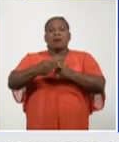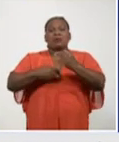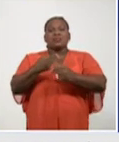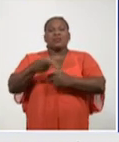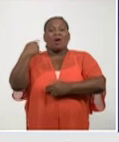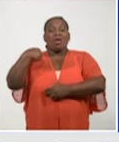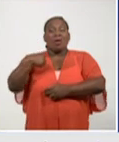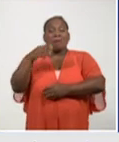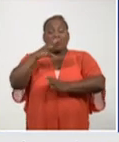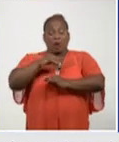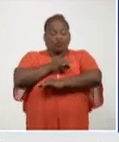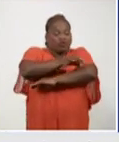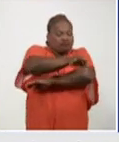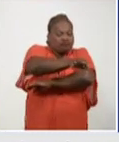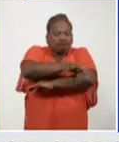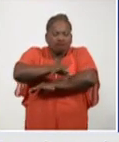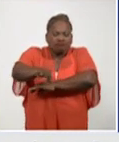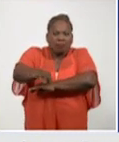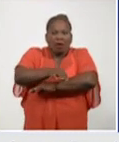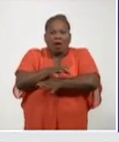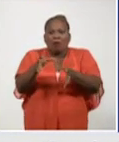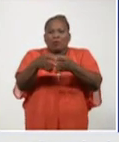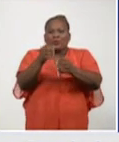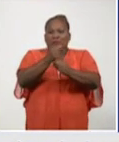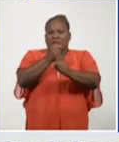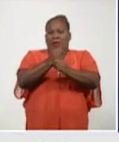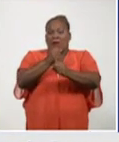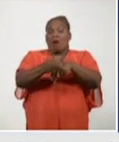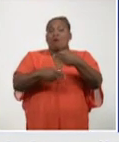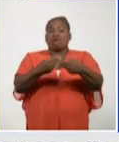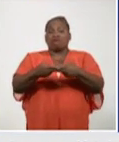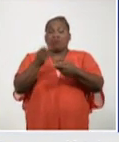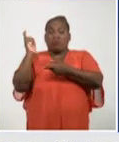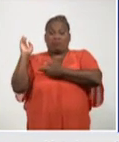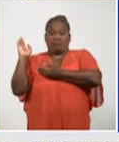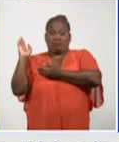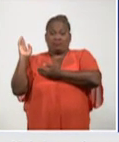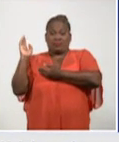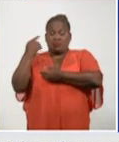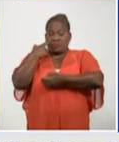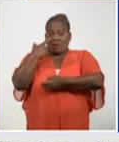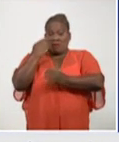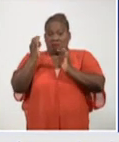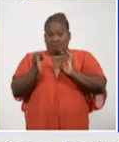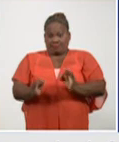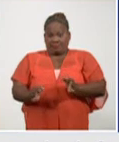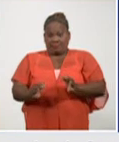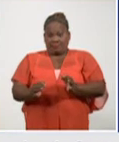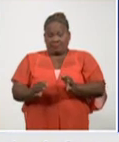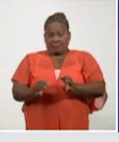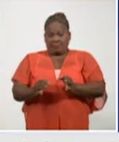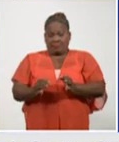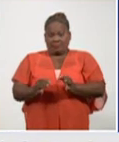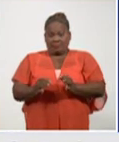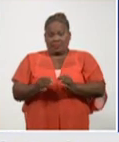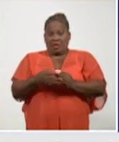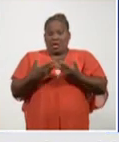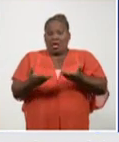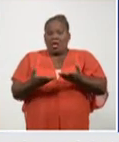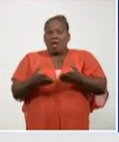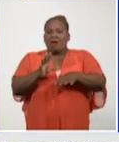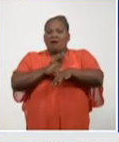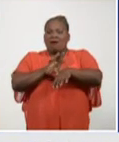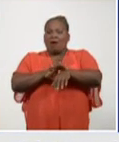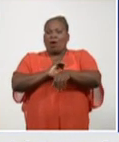equipo de trabajo, Roberto Romero, donde se ve realmente la dispersión que existe en La